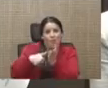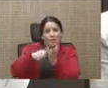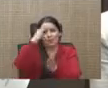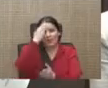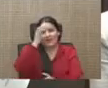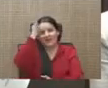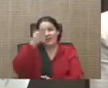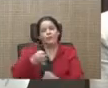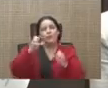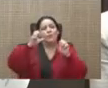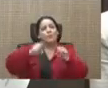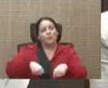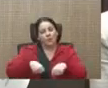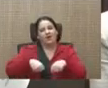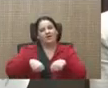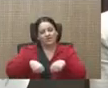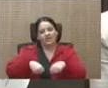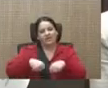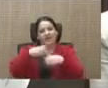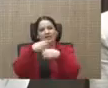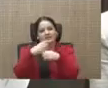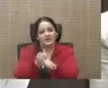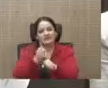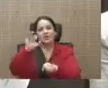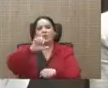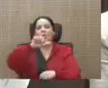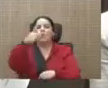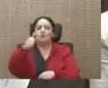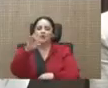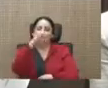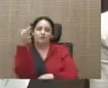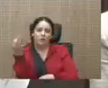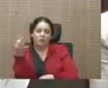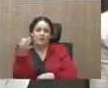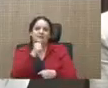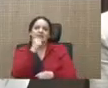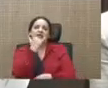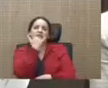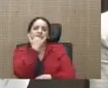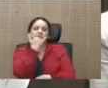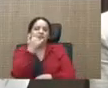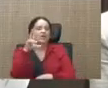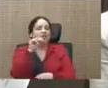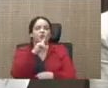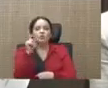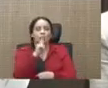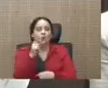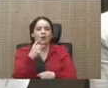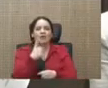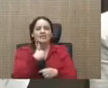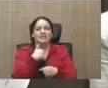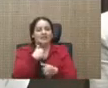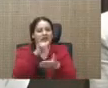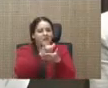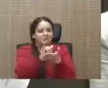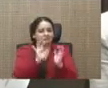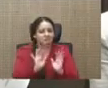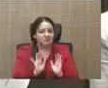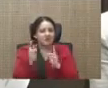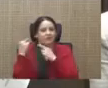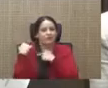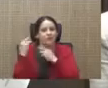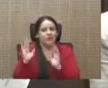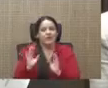casos excepcionales. No será Liberación Nacional, tampoco Progreso Social Democrático, no será la Unidad Social Cristiana ni